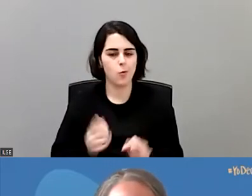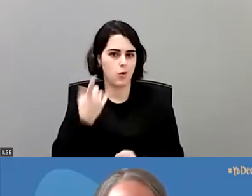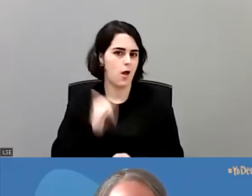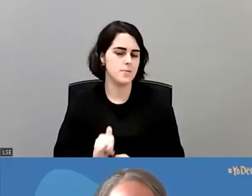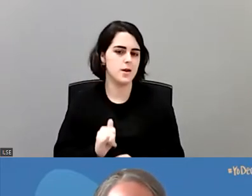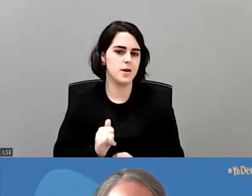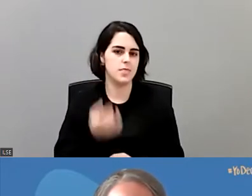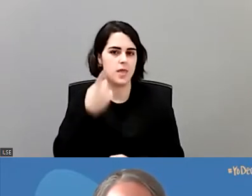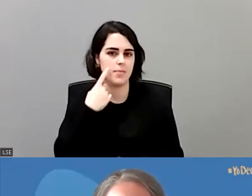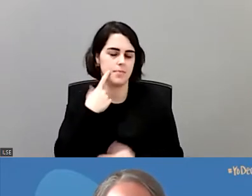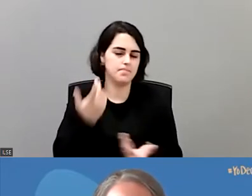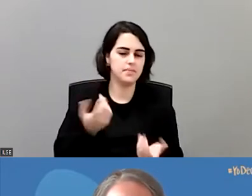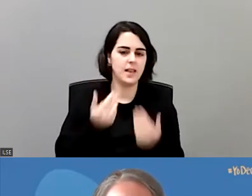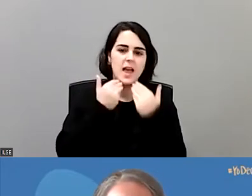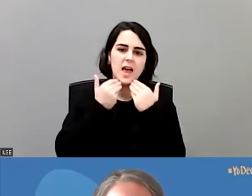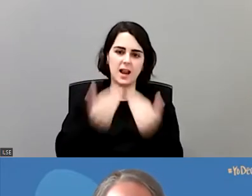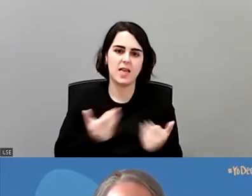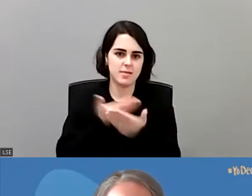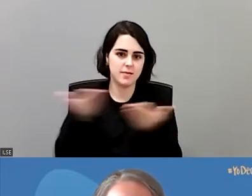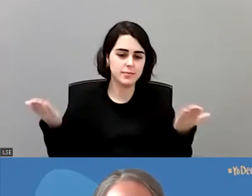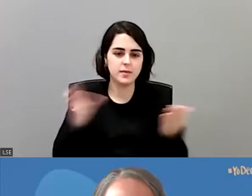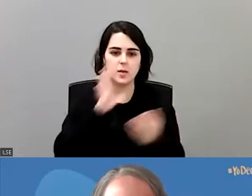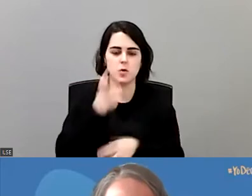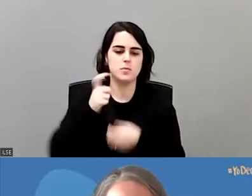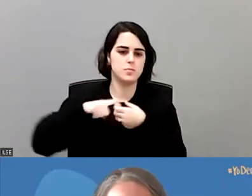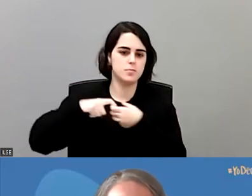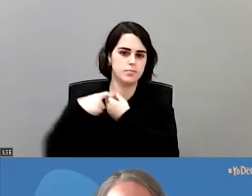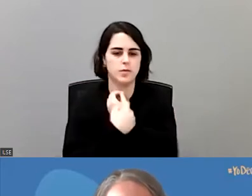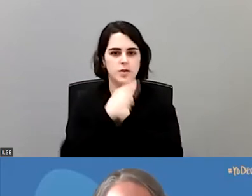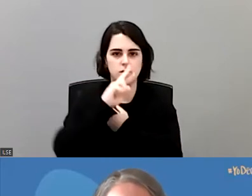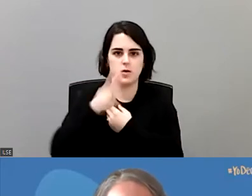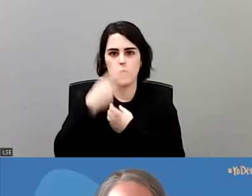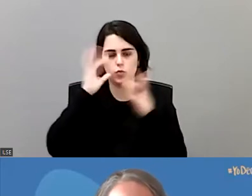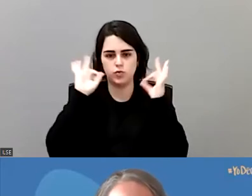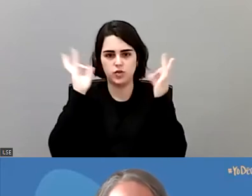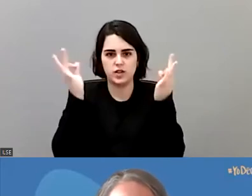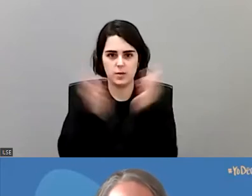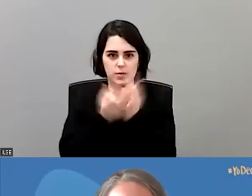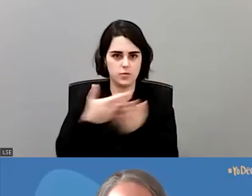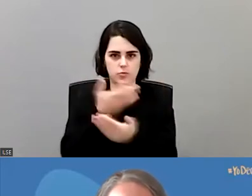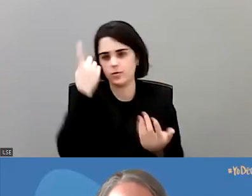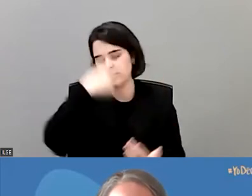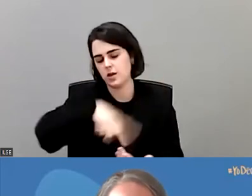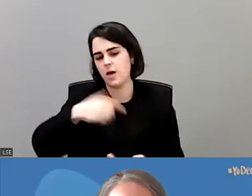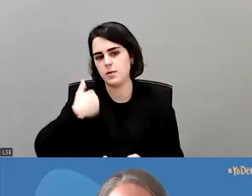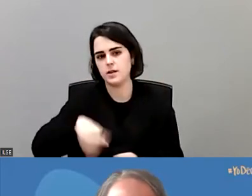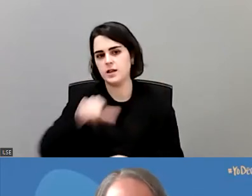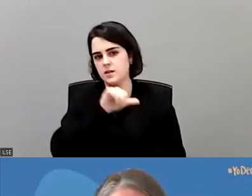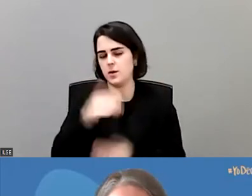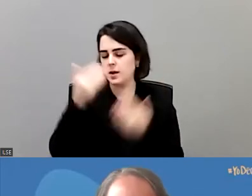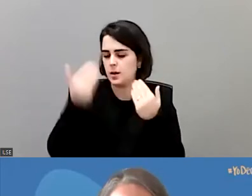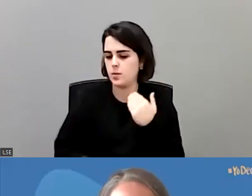Así que nada, daros las gracias por haber estado en este segundo seminario. Sabéis que estamos en semana grande